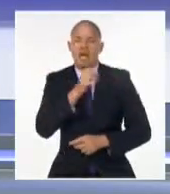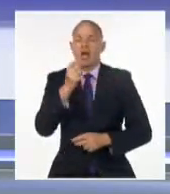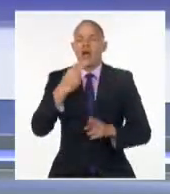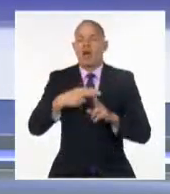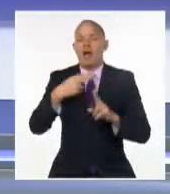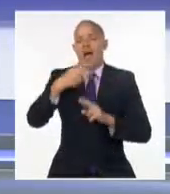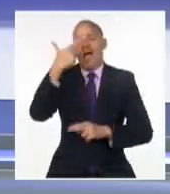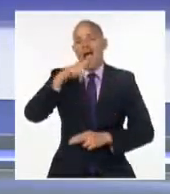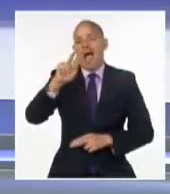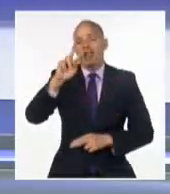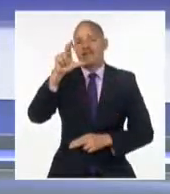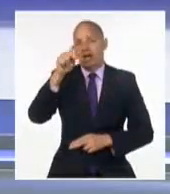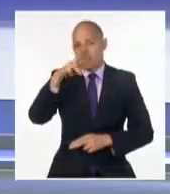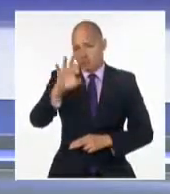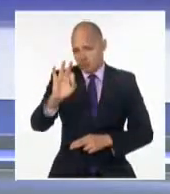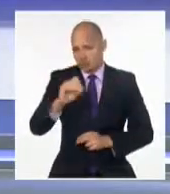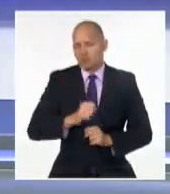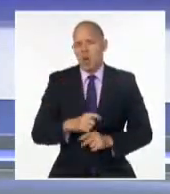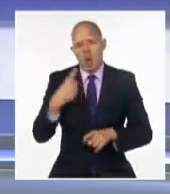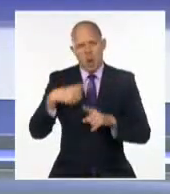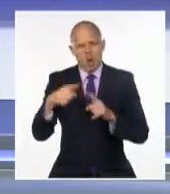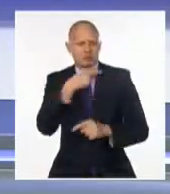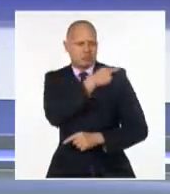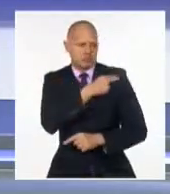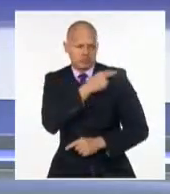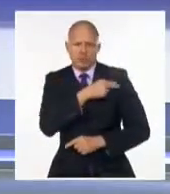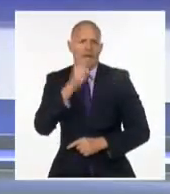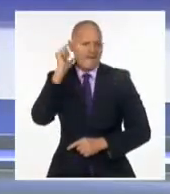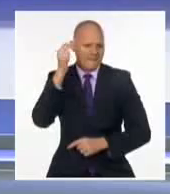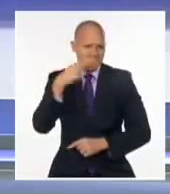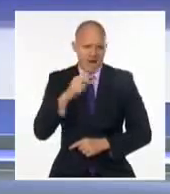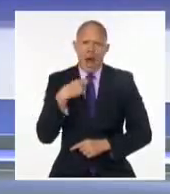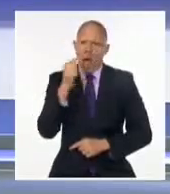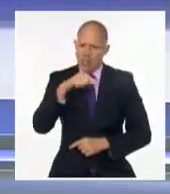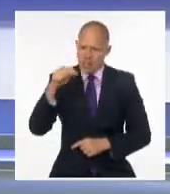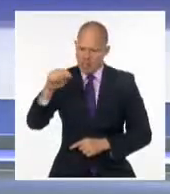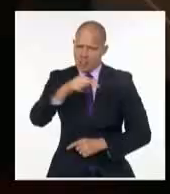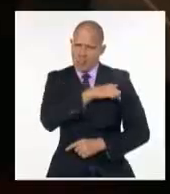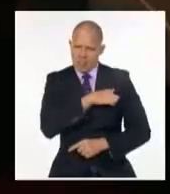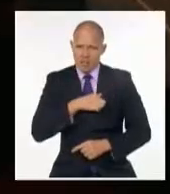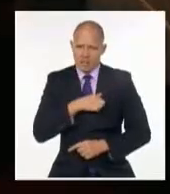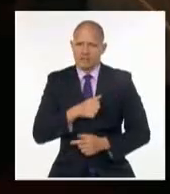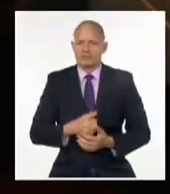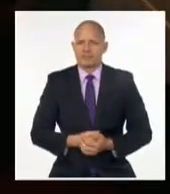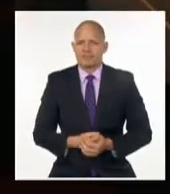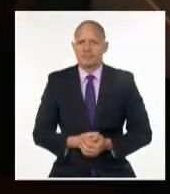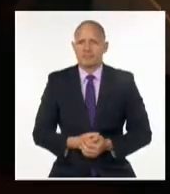junto a otros jefes y oficiales de las Fuerzas Armadas Revolucionarias y el Ministerio del Interior.